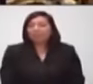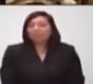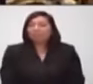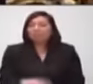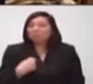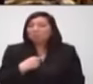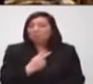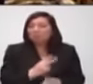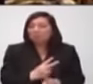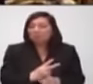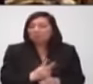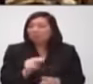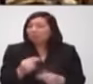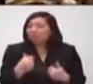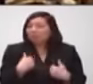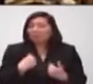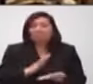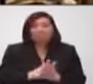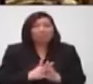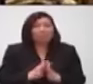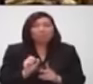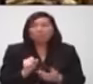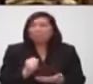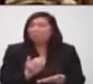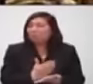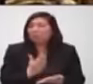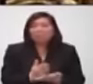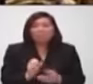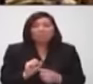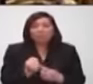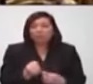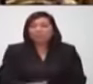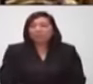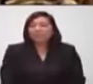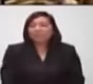Nosotros cuidaremos de que ellos no tengan ninguna lesión social en este sentido.